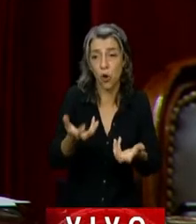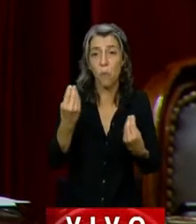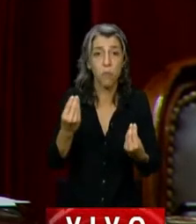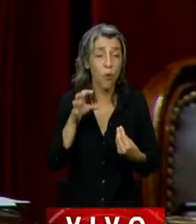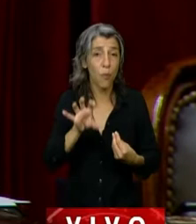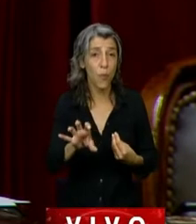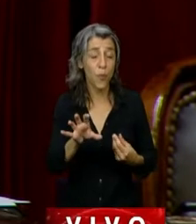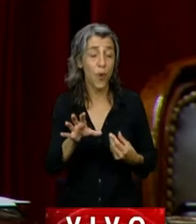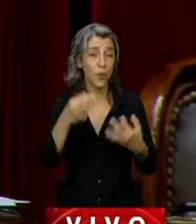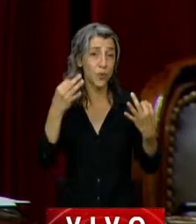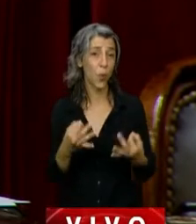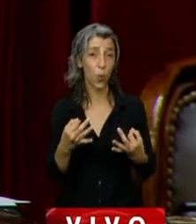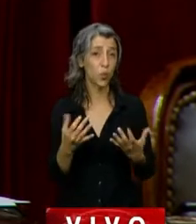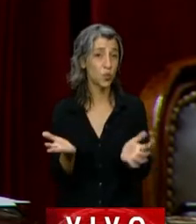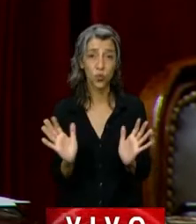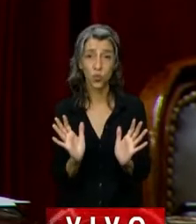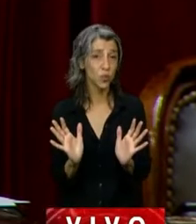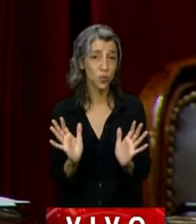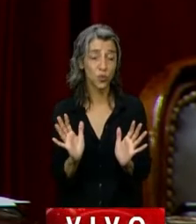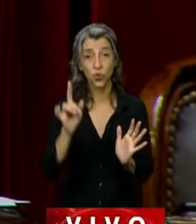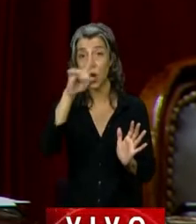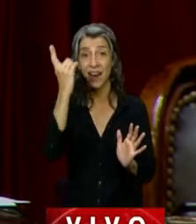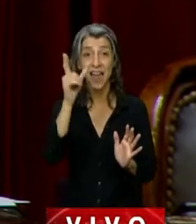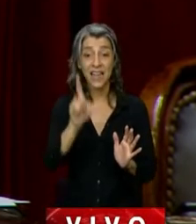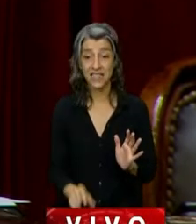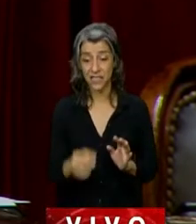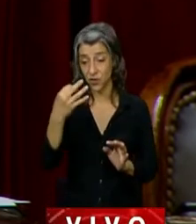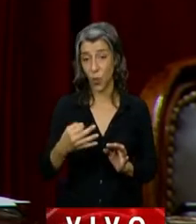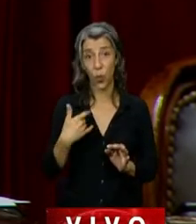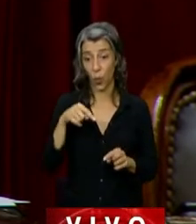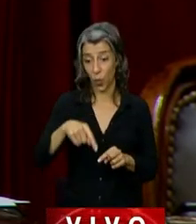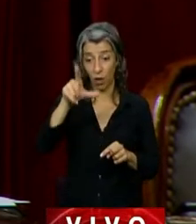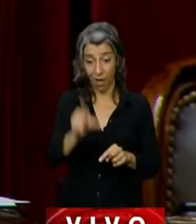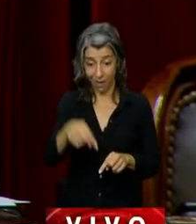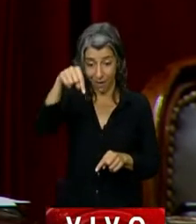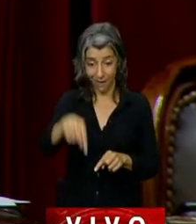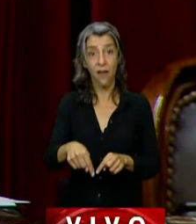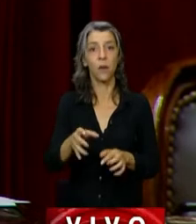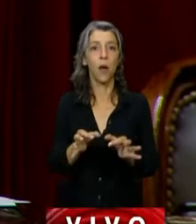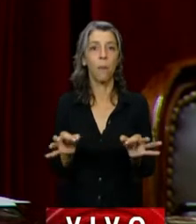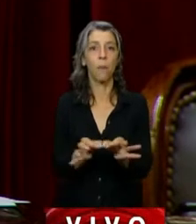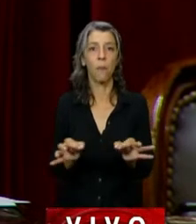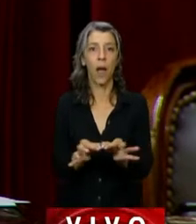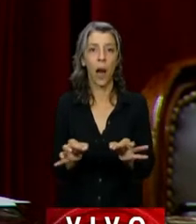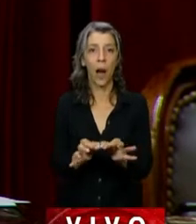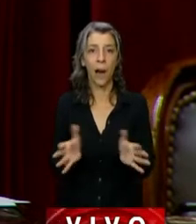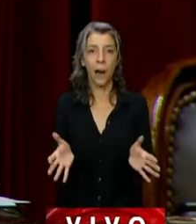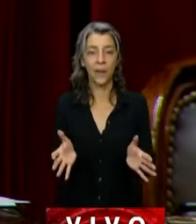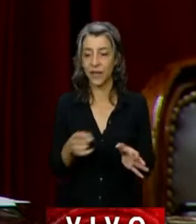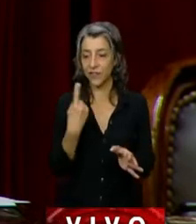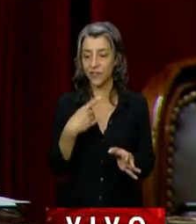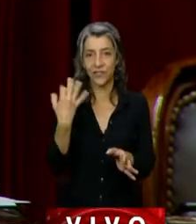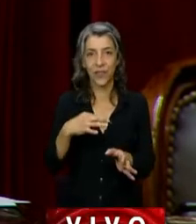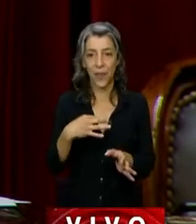que tiene hoy la nación dentro de su espacio. Está Malvinas. Y tenemos que fortalecer que la población se